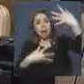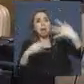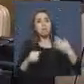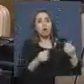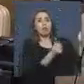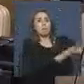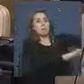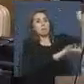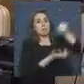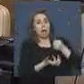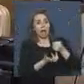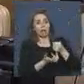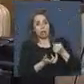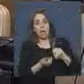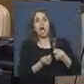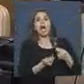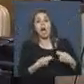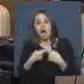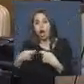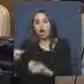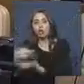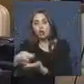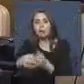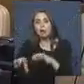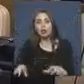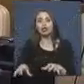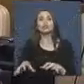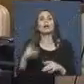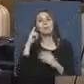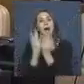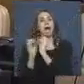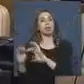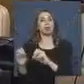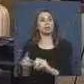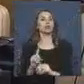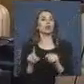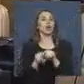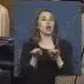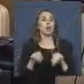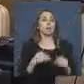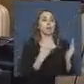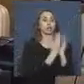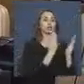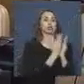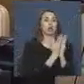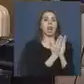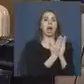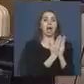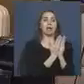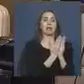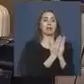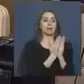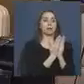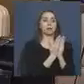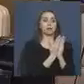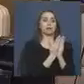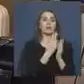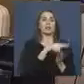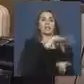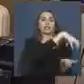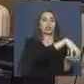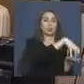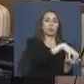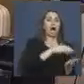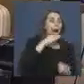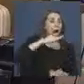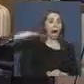para poder invertir en fines educativos. No es lo mismo estar educándose, perdón, en la educación de las zonas urbanas que